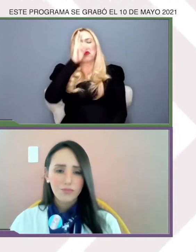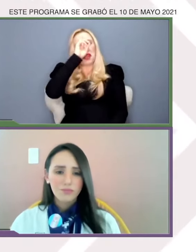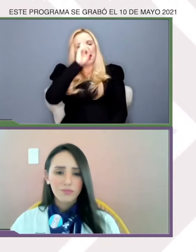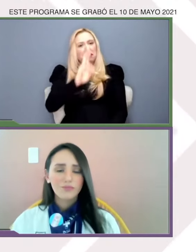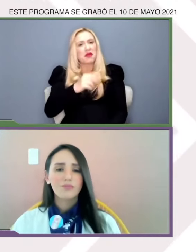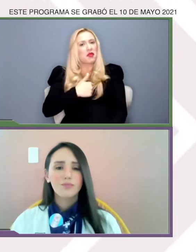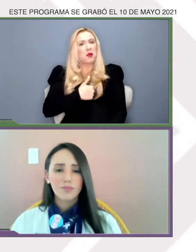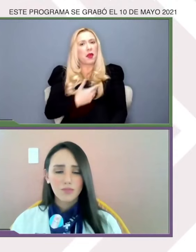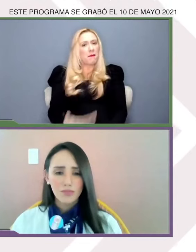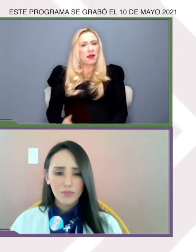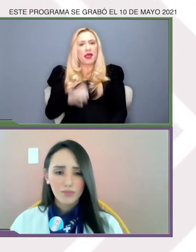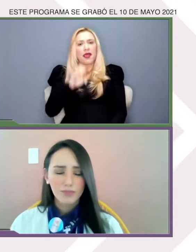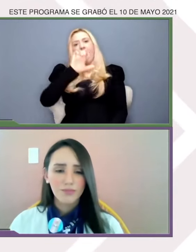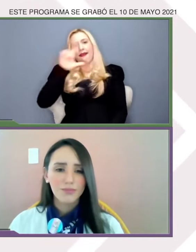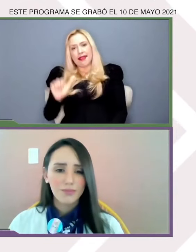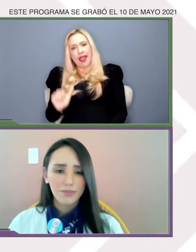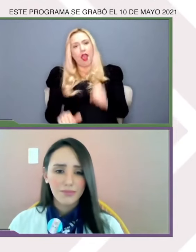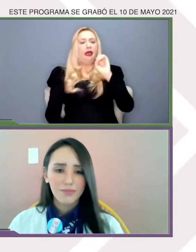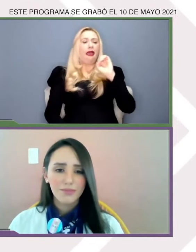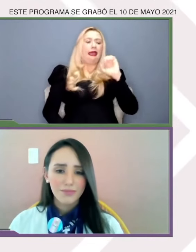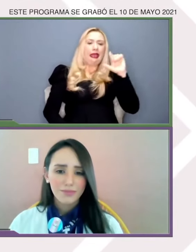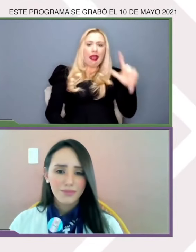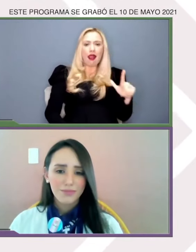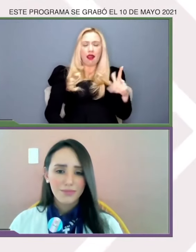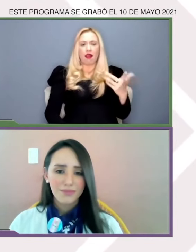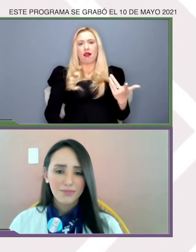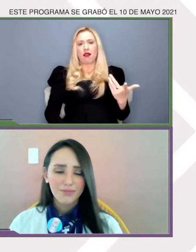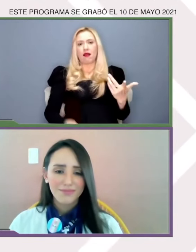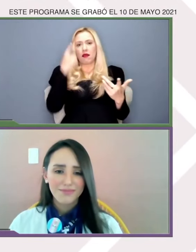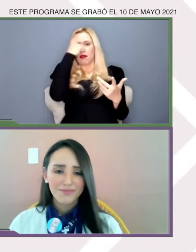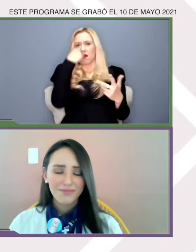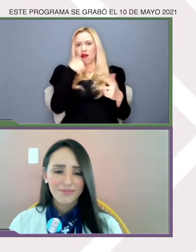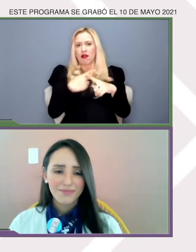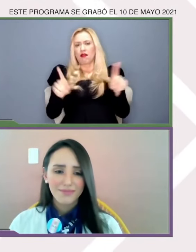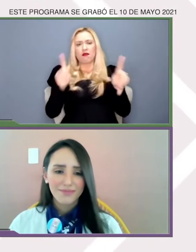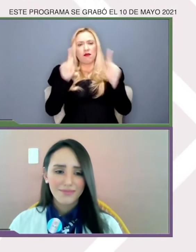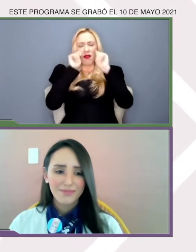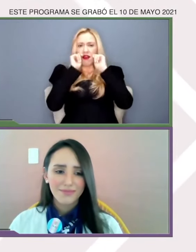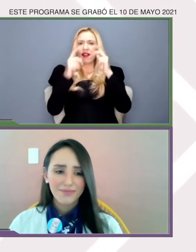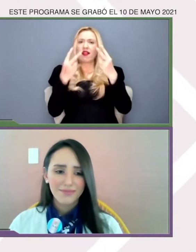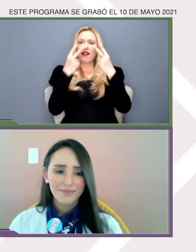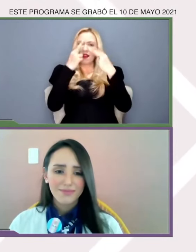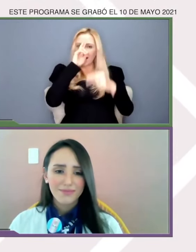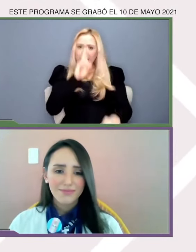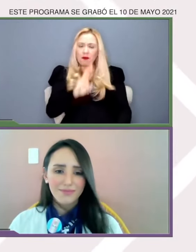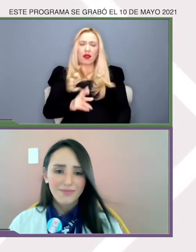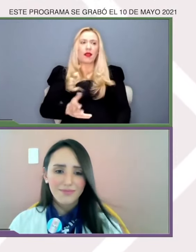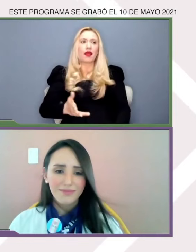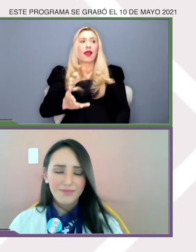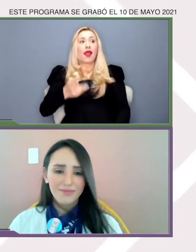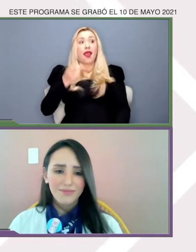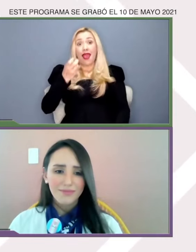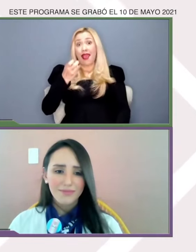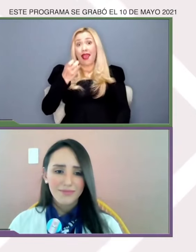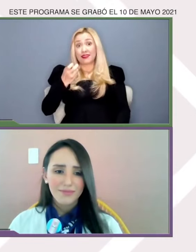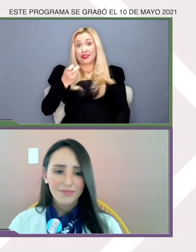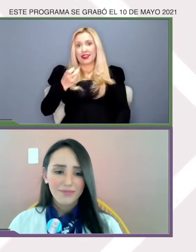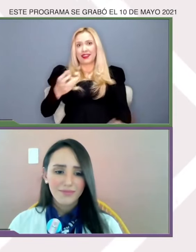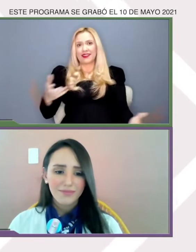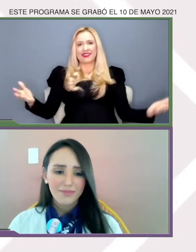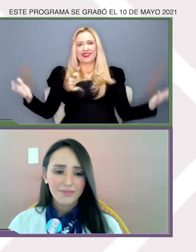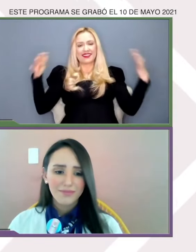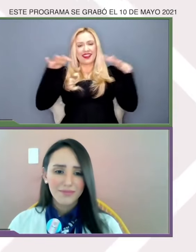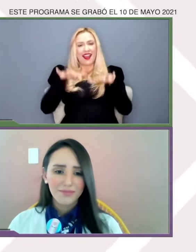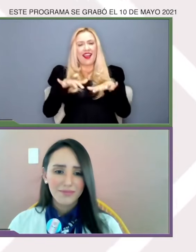pronombres, al nombre elegido, y y han sido espacios en donde se han sentido reconocidos y